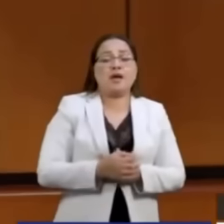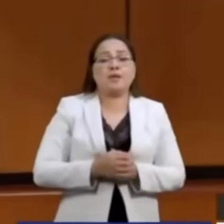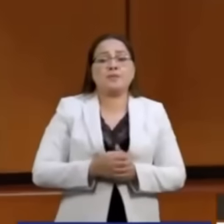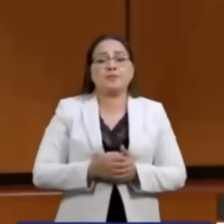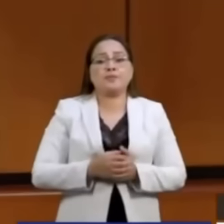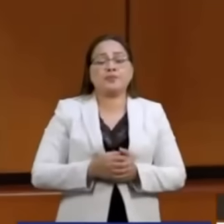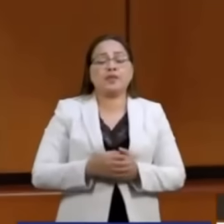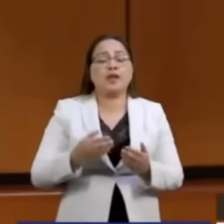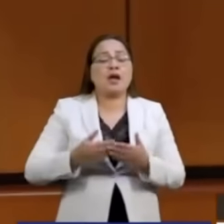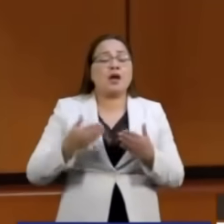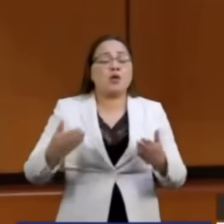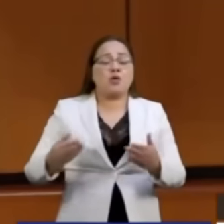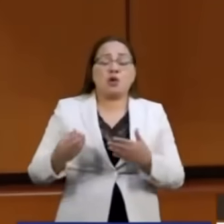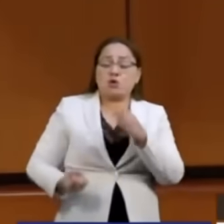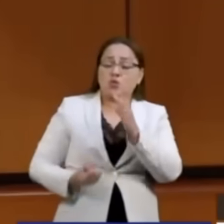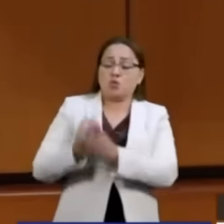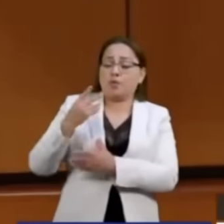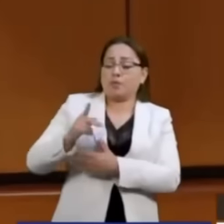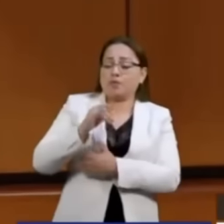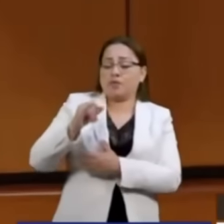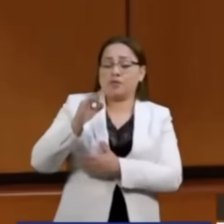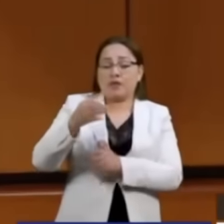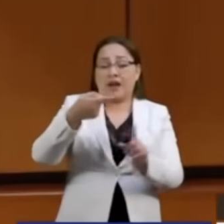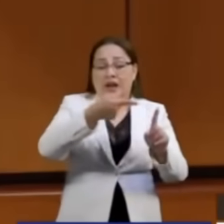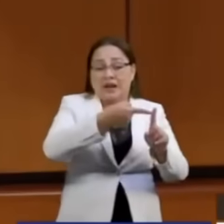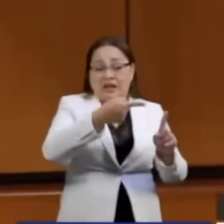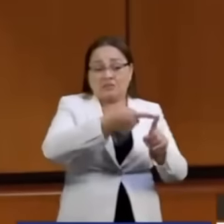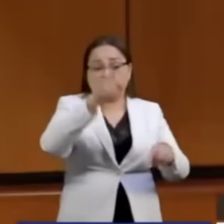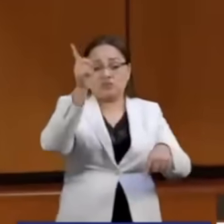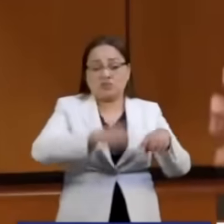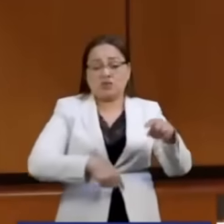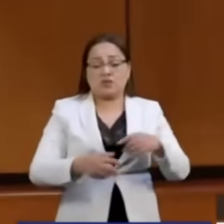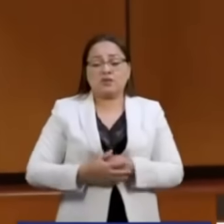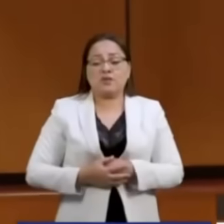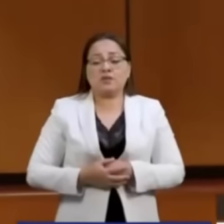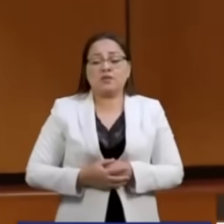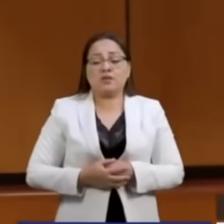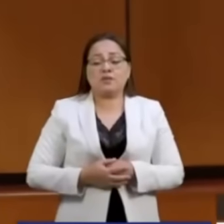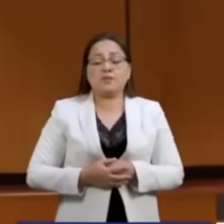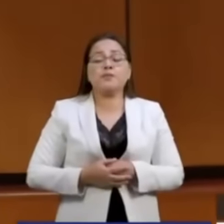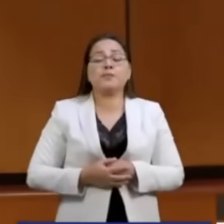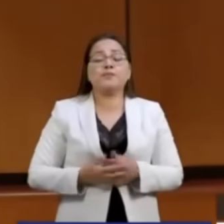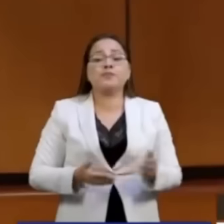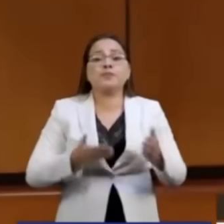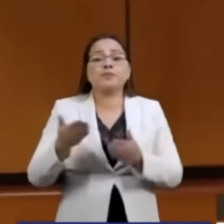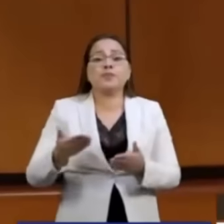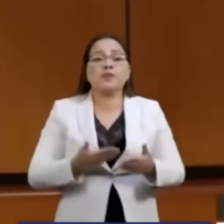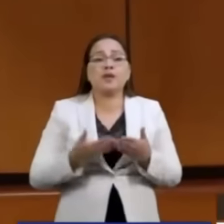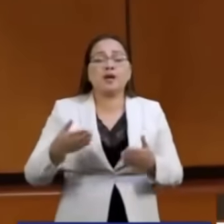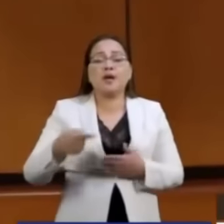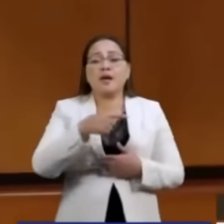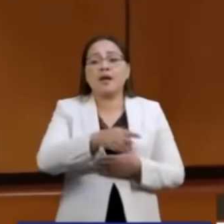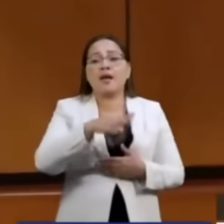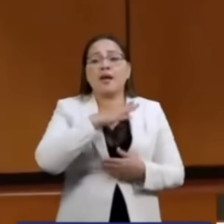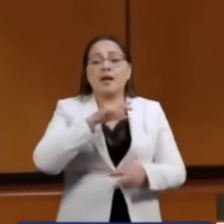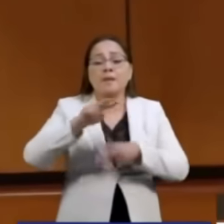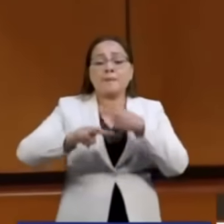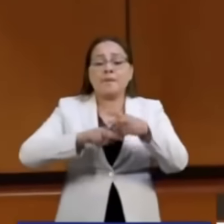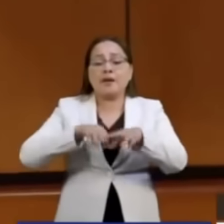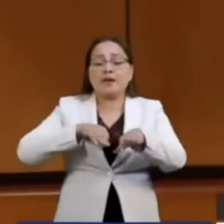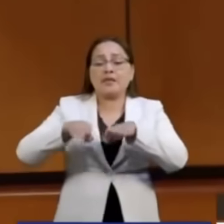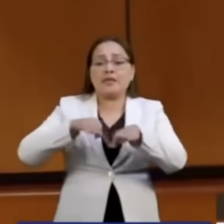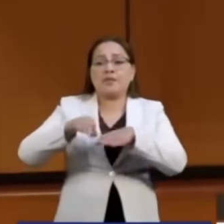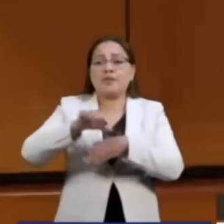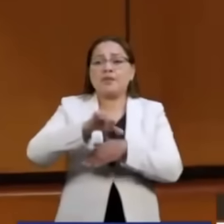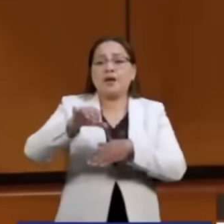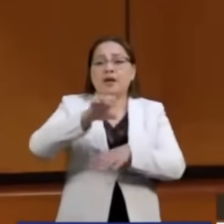reforma judicial actual. Ernesto Cedillo, el que privatizó los ferrocarriles y que luego se fue a trabajar a la empresa